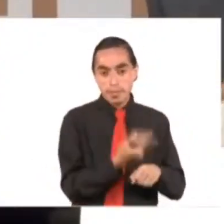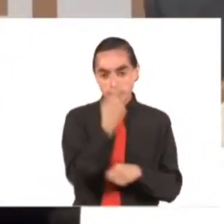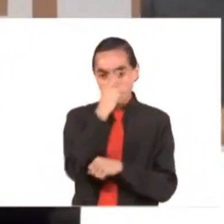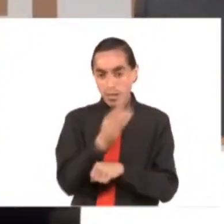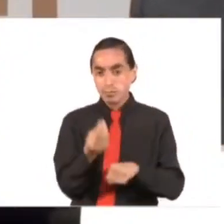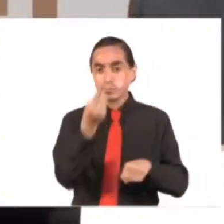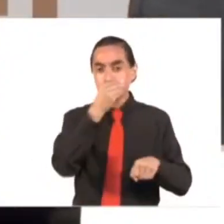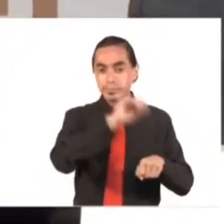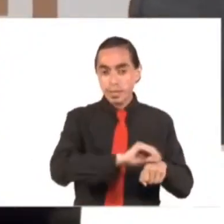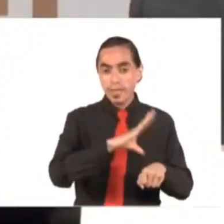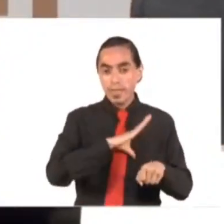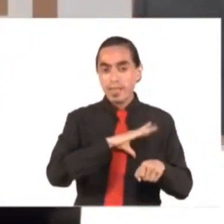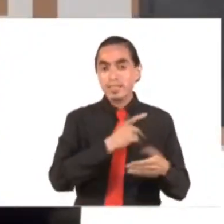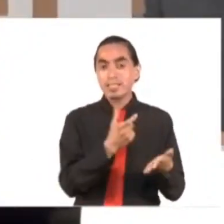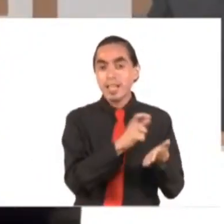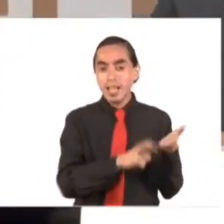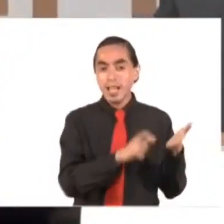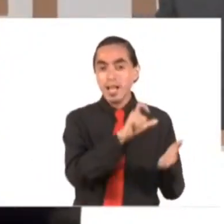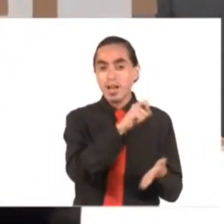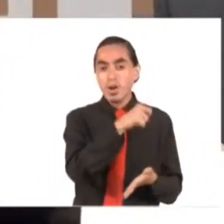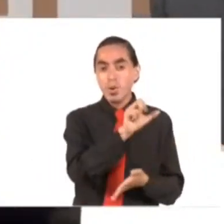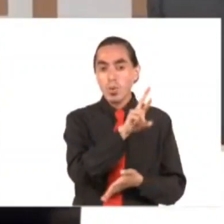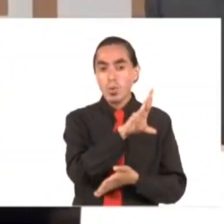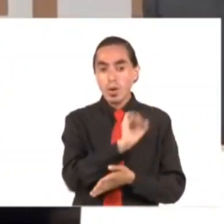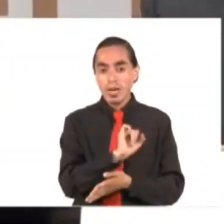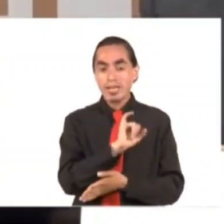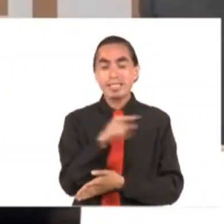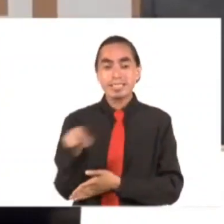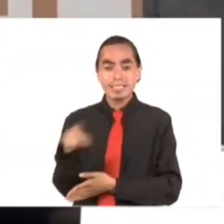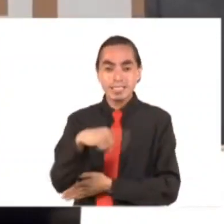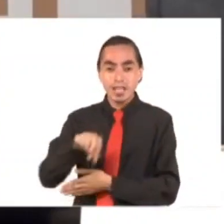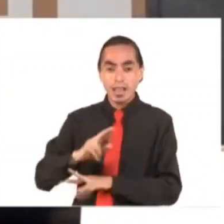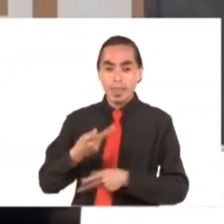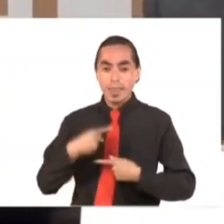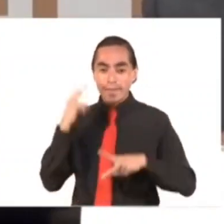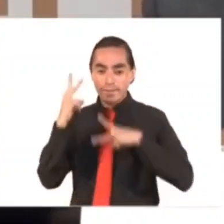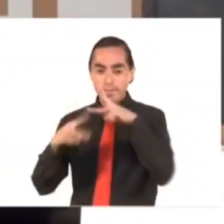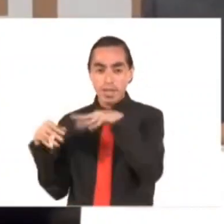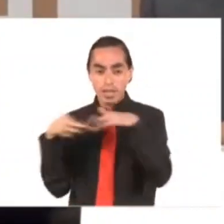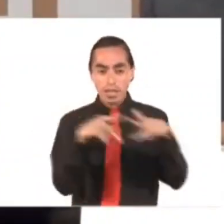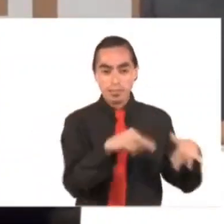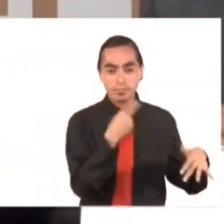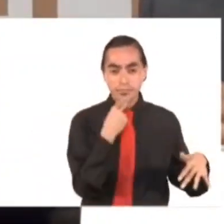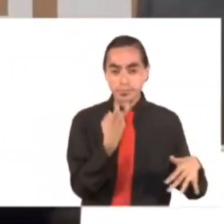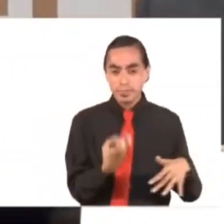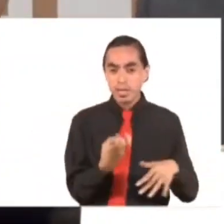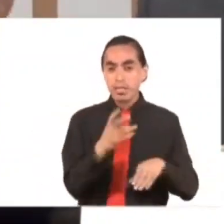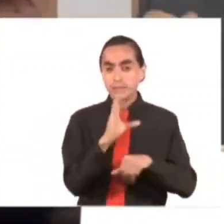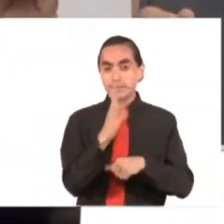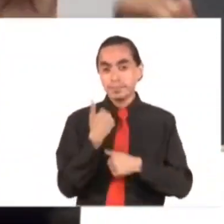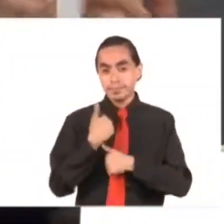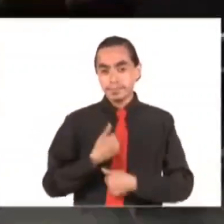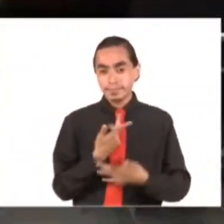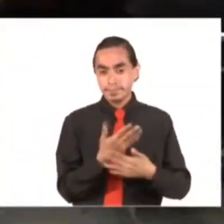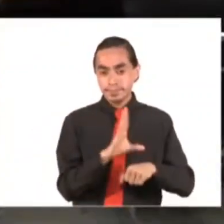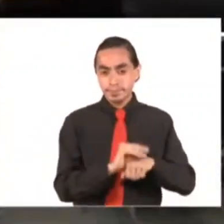colocación física de los códigos QR que serán utilizados por los visitantes al corredor cultural. Es cuanto.